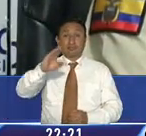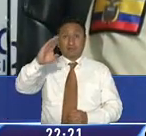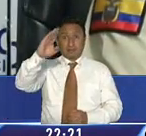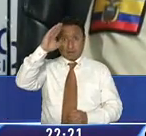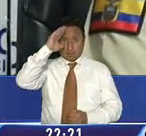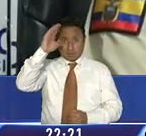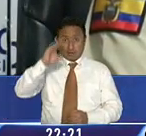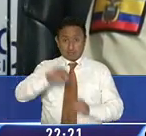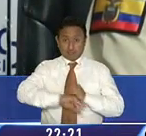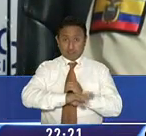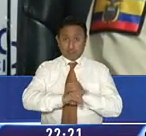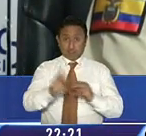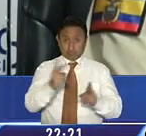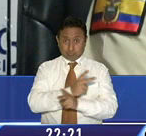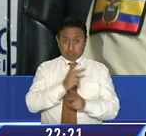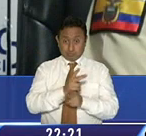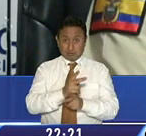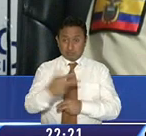y la delincuencia criminal.